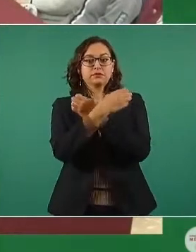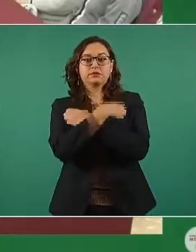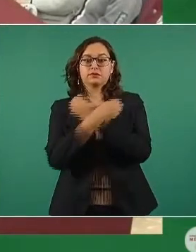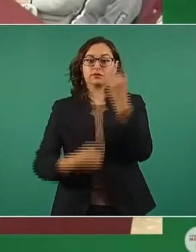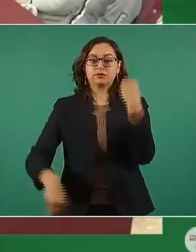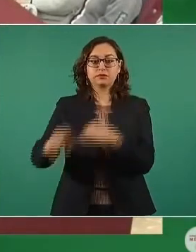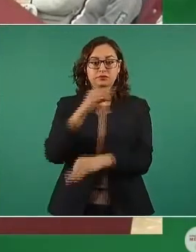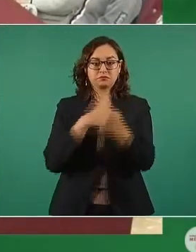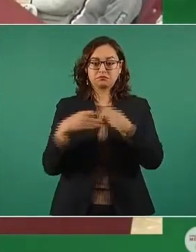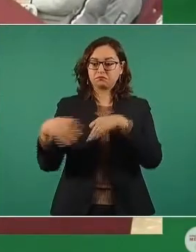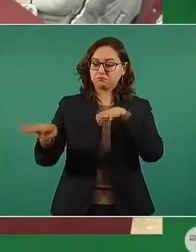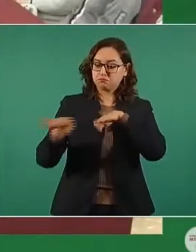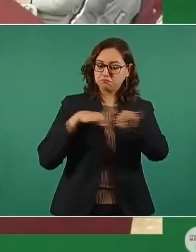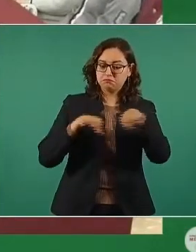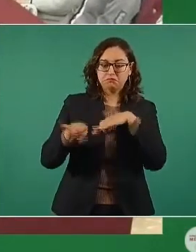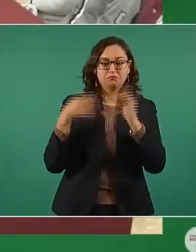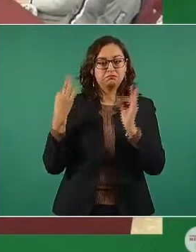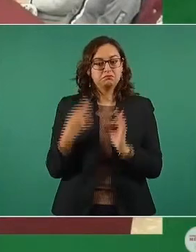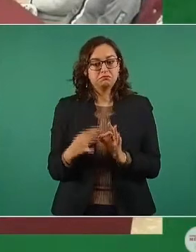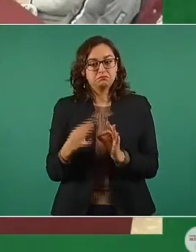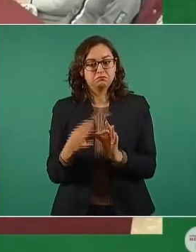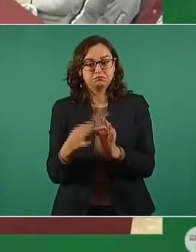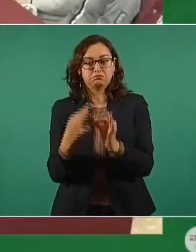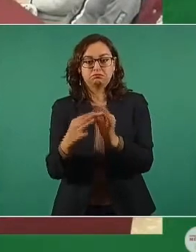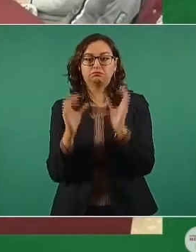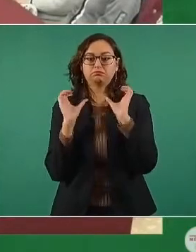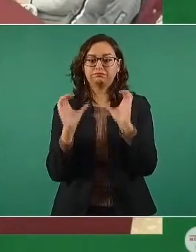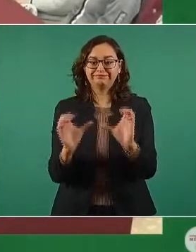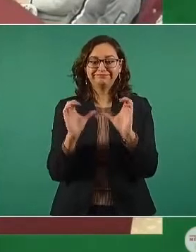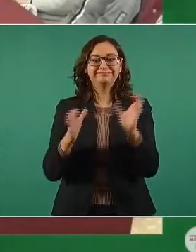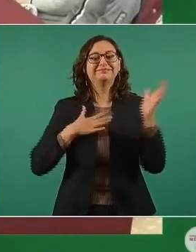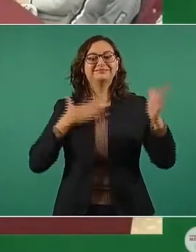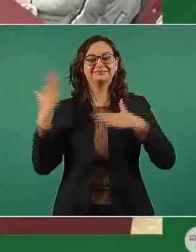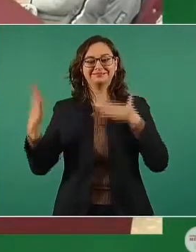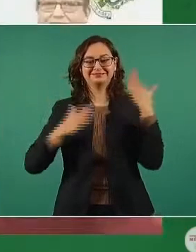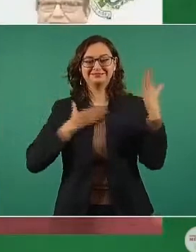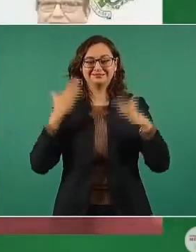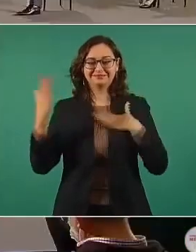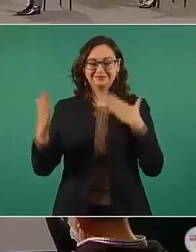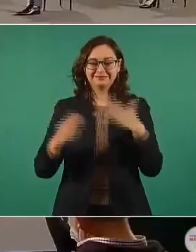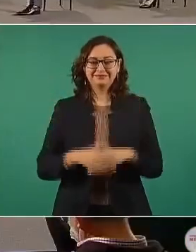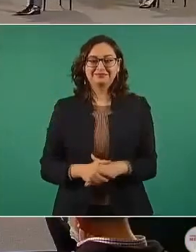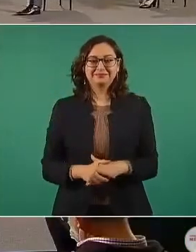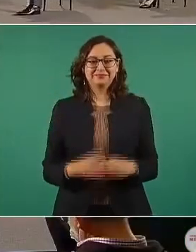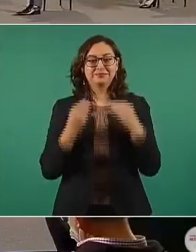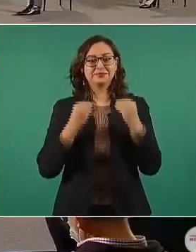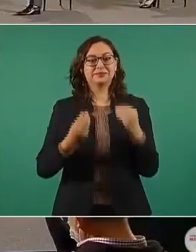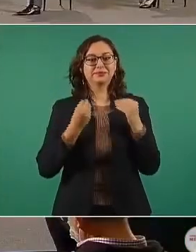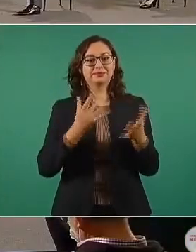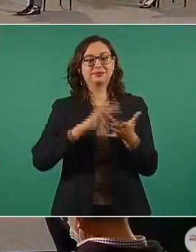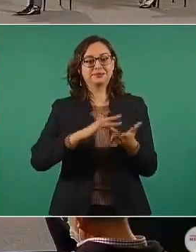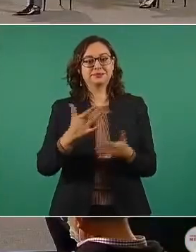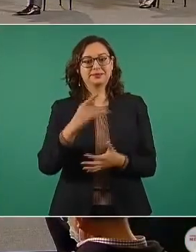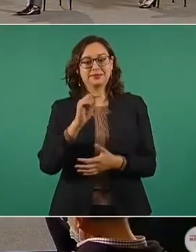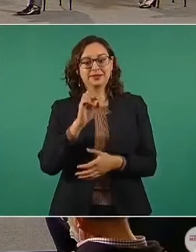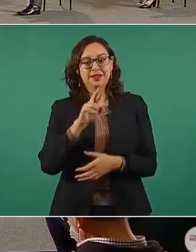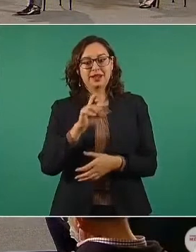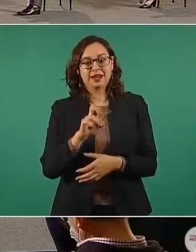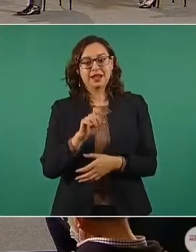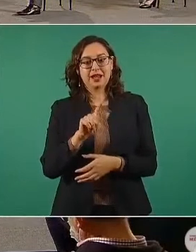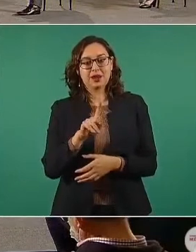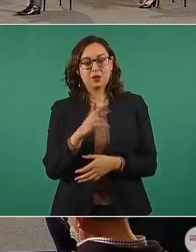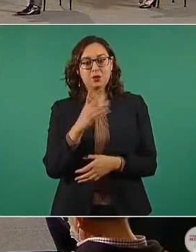está trabajando con esmero, con cuidado y con alegría. Gracias, Tere Lupe, gracias, de